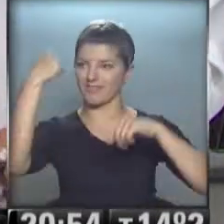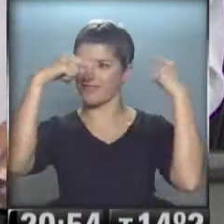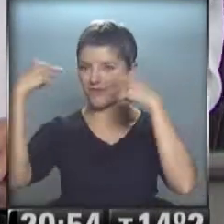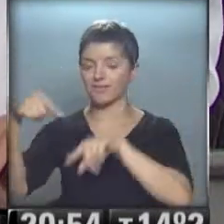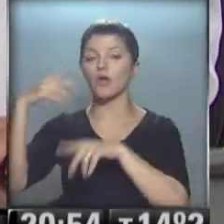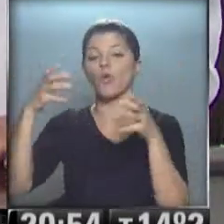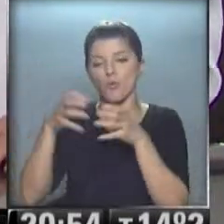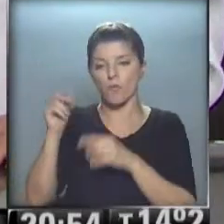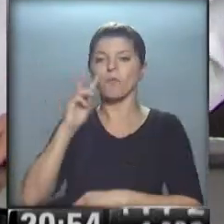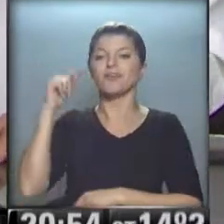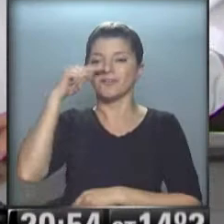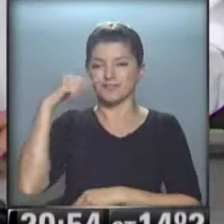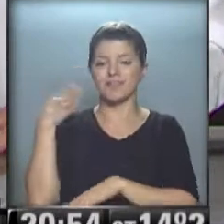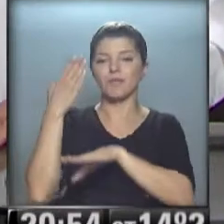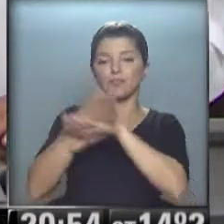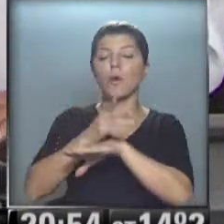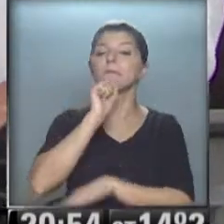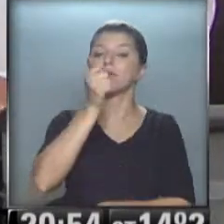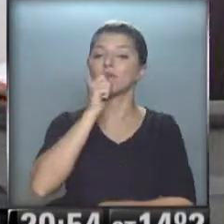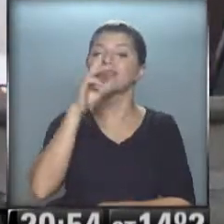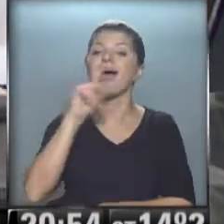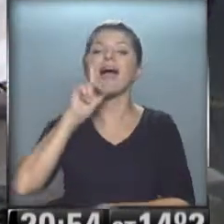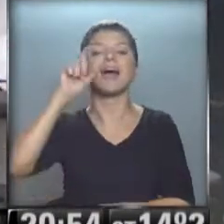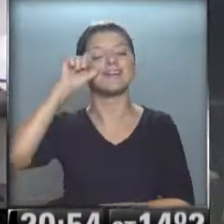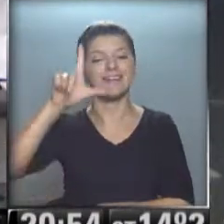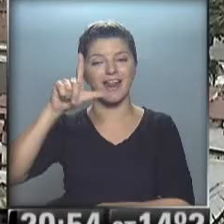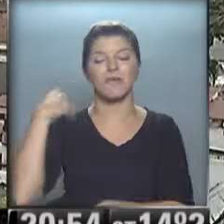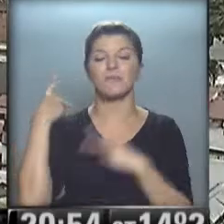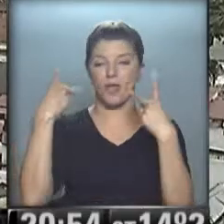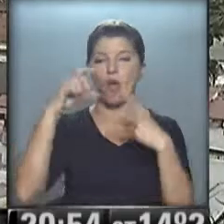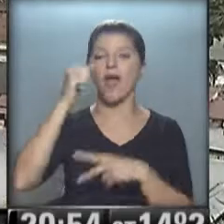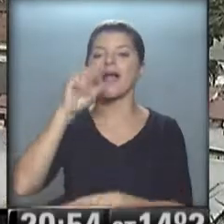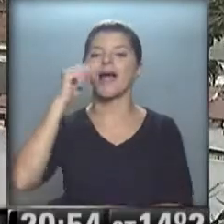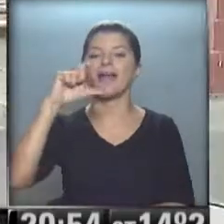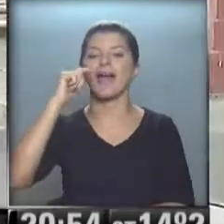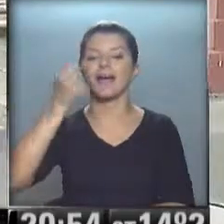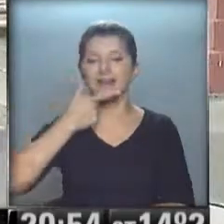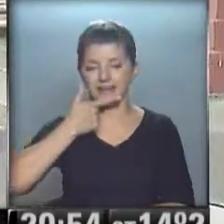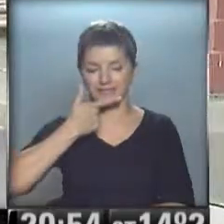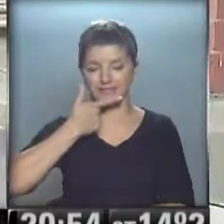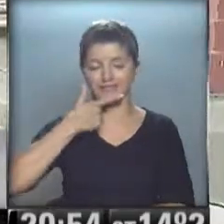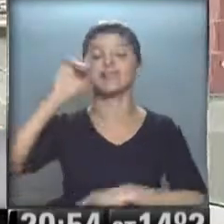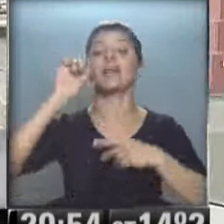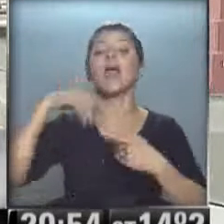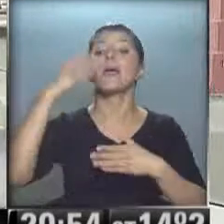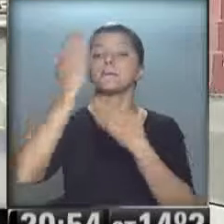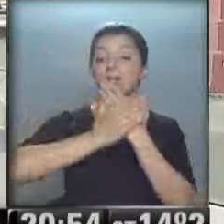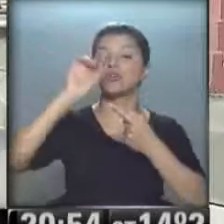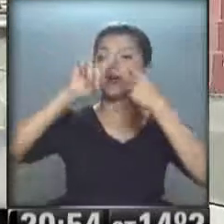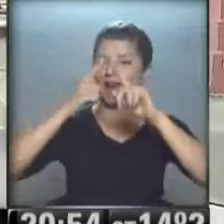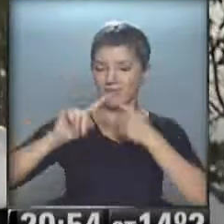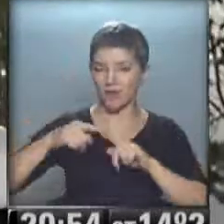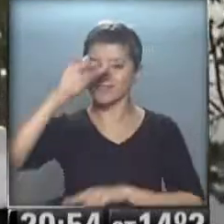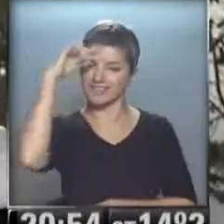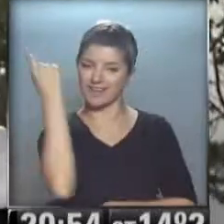de Visión 7 encabezados por el periodista Ariel Lima, está en Caracas. Previo de ministros de Relaciones Exteriores del bloque regional, el